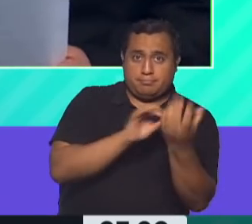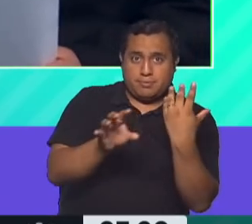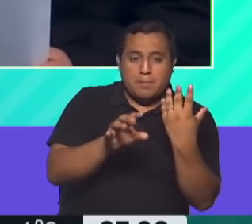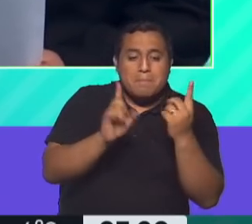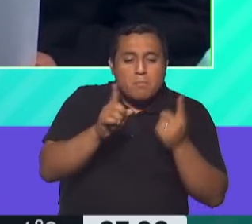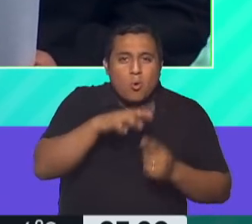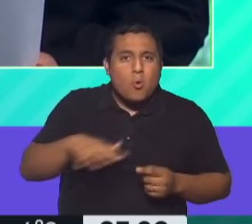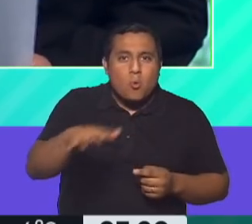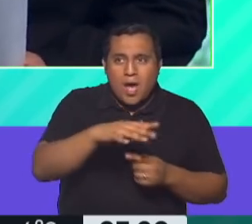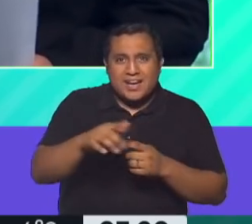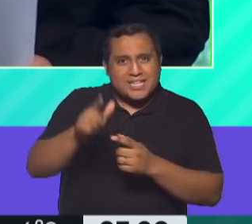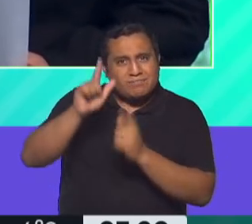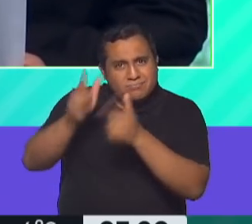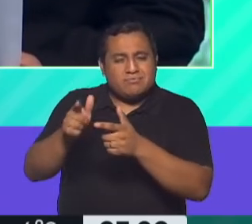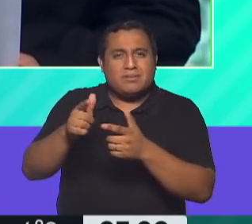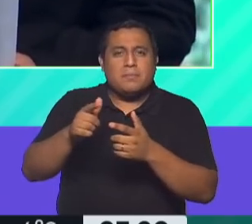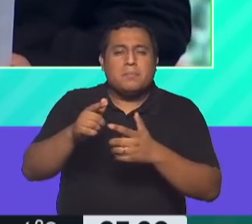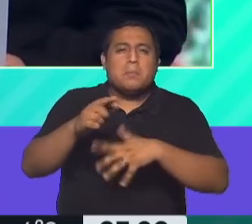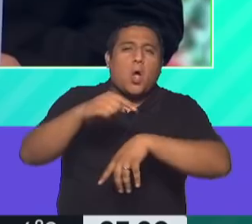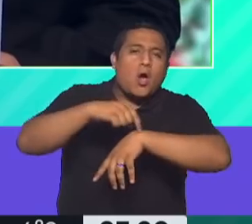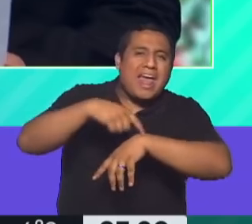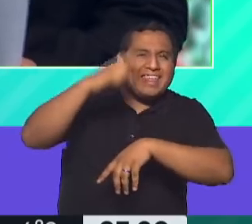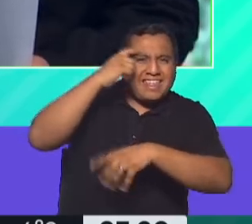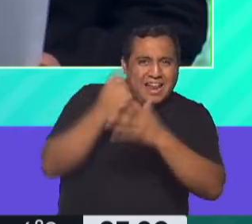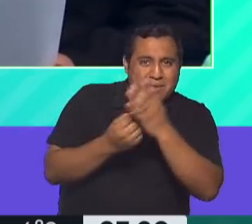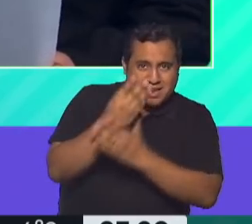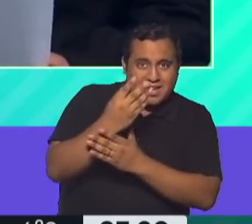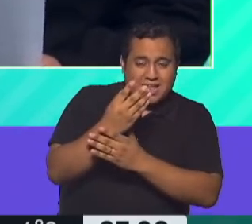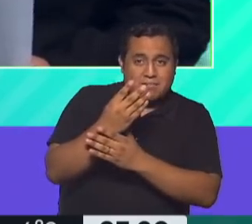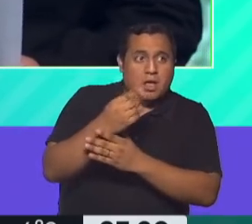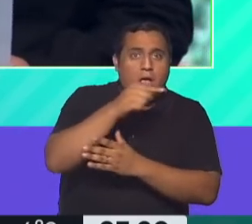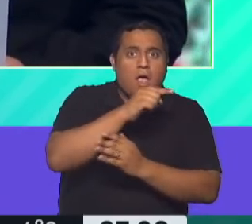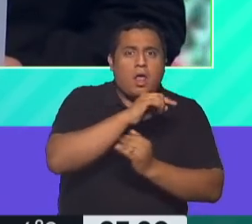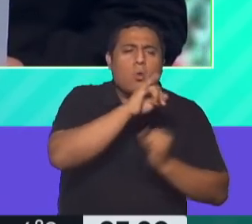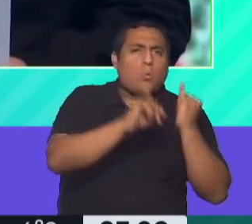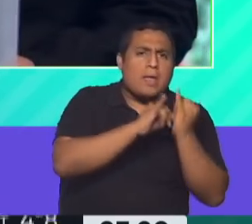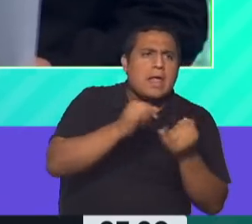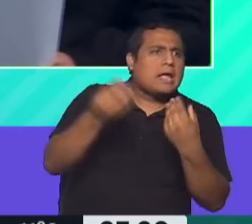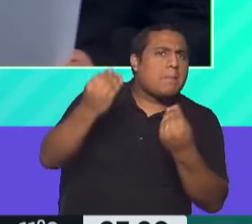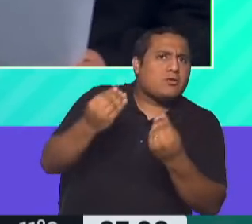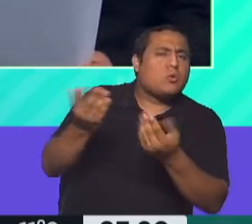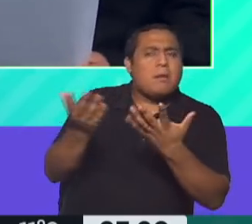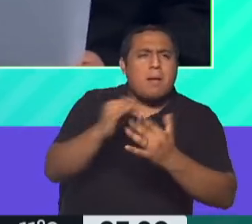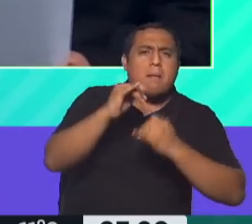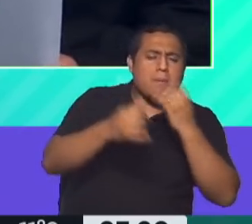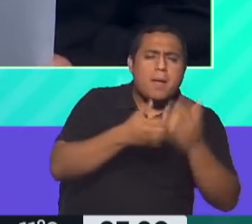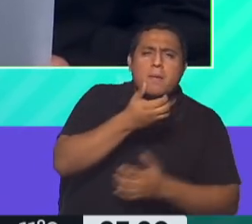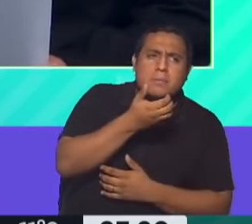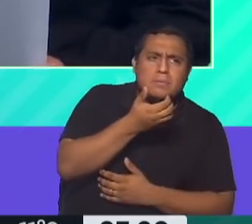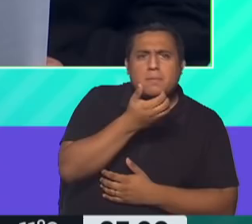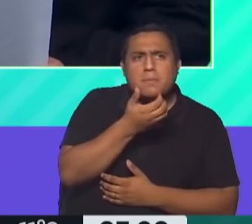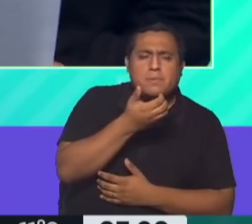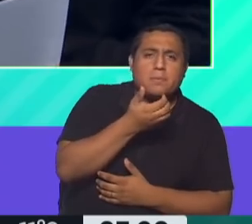momento en que se produjo el hecho, alrededor de las 10 de la mañana, termina contando qué fue lo que pasó. Y del otro lado